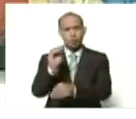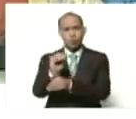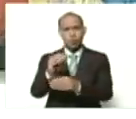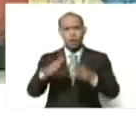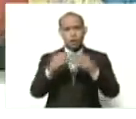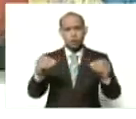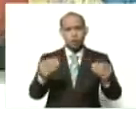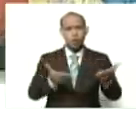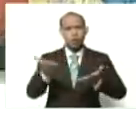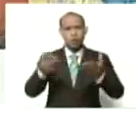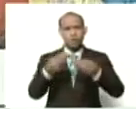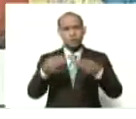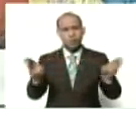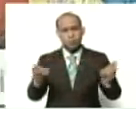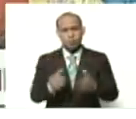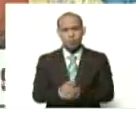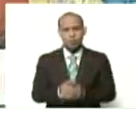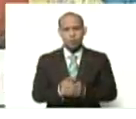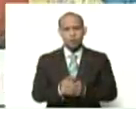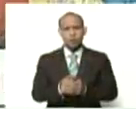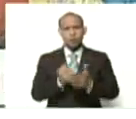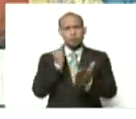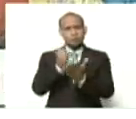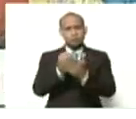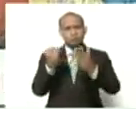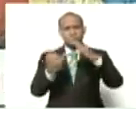los servicios públicos, las instalaciones eléctricas,